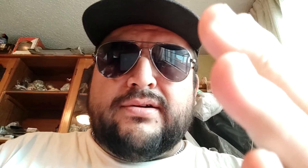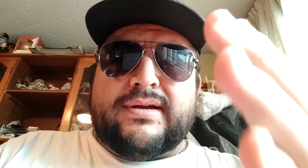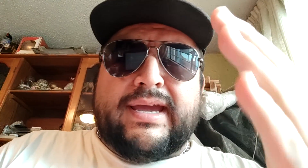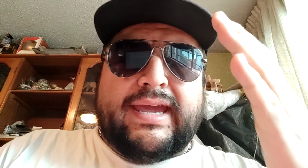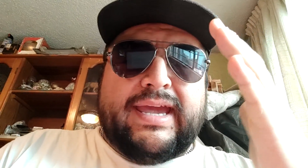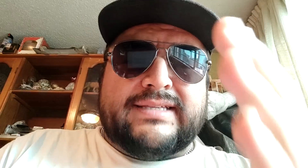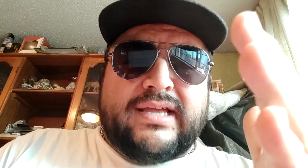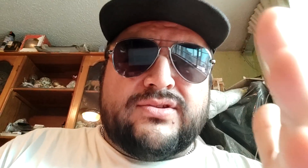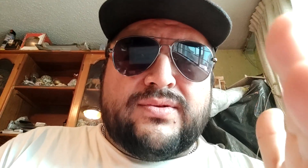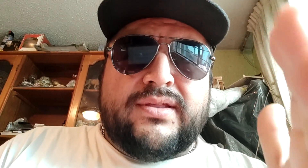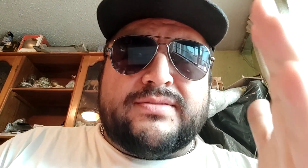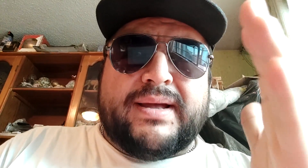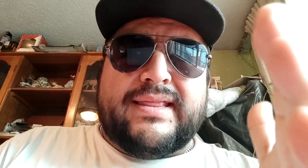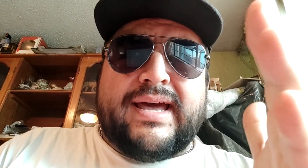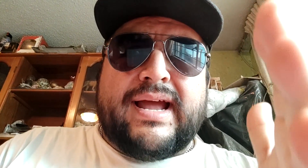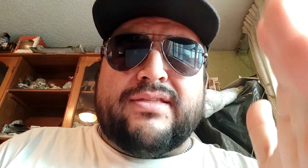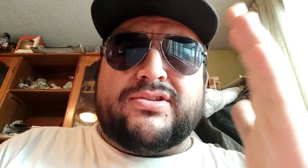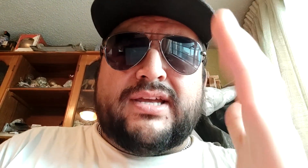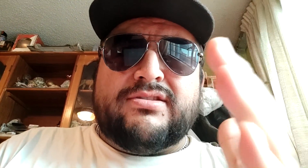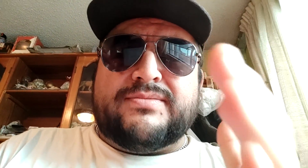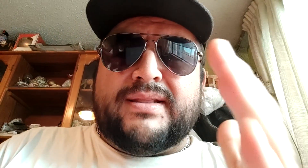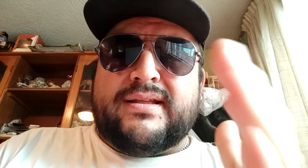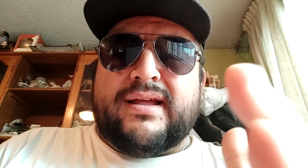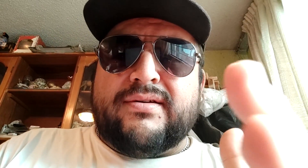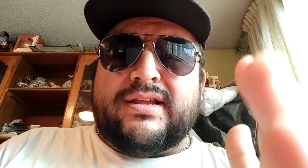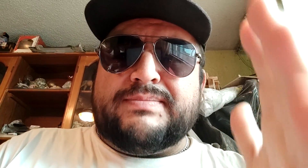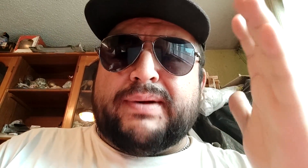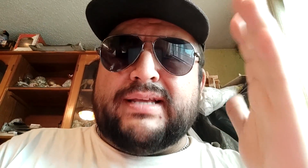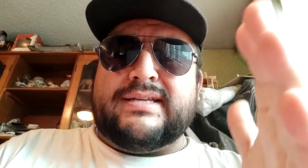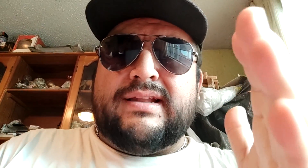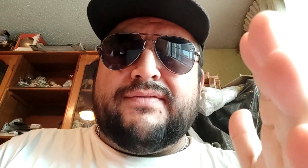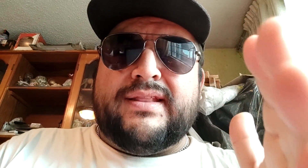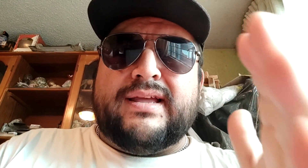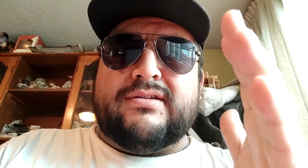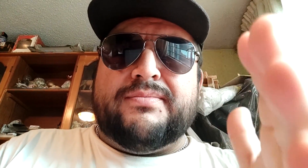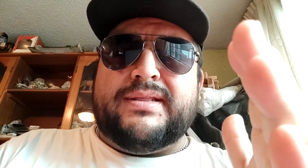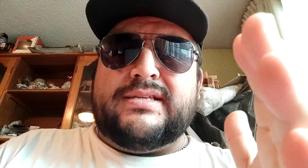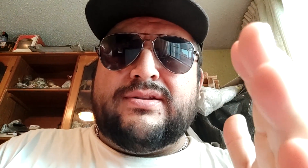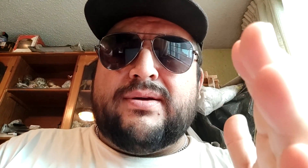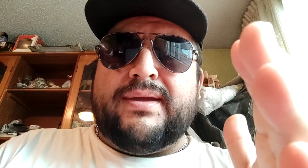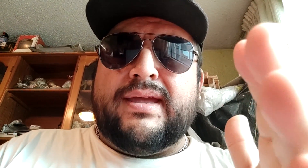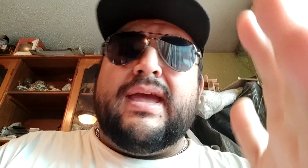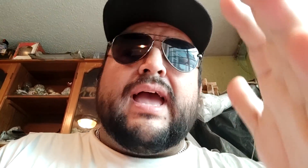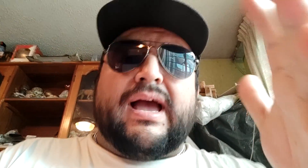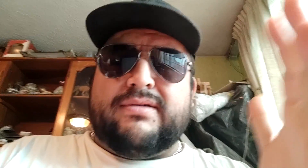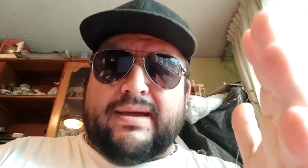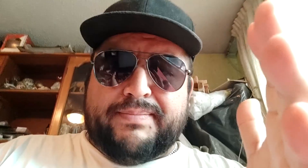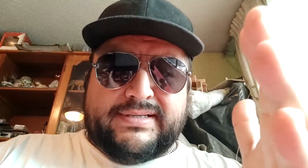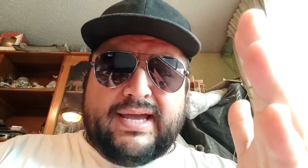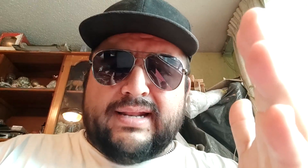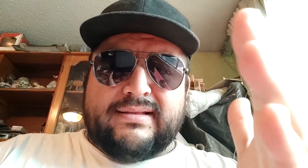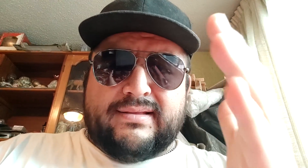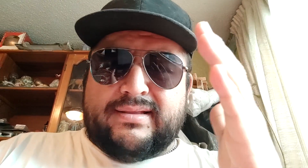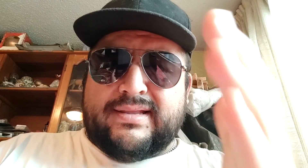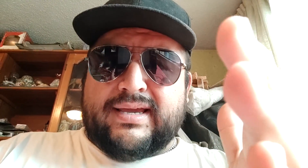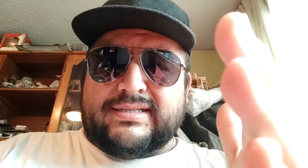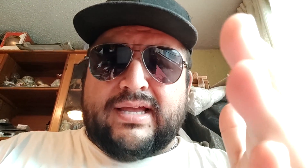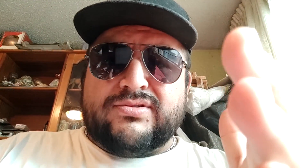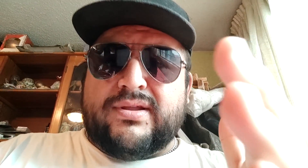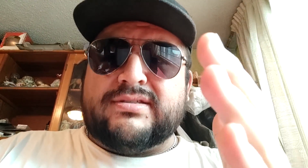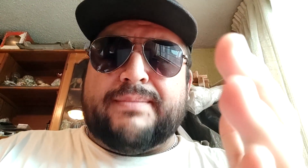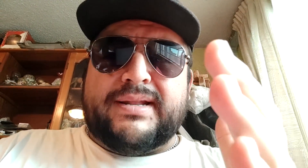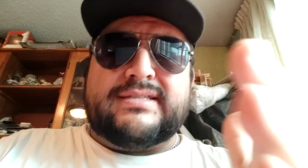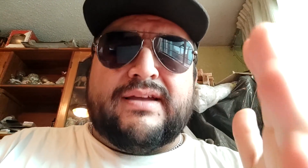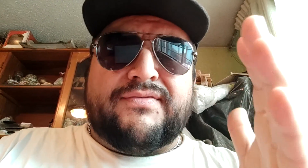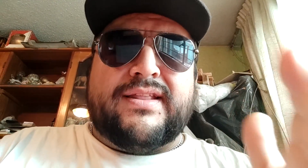También nos dijo que Estados Unidos mandará 200 ventiladores para hacerle frente al COVID-19, aunque a pesar de que